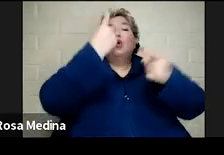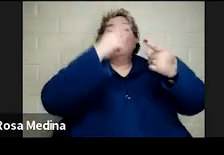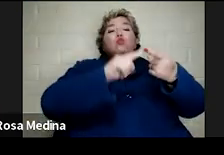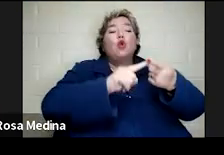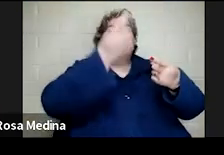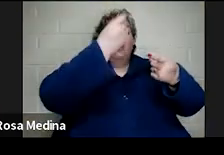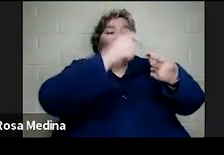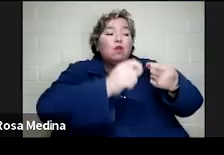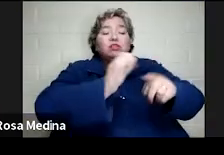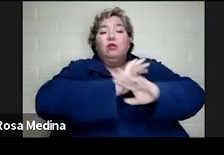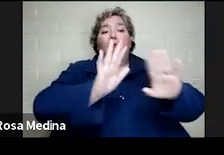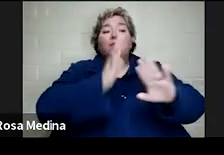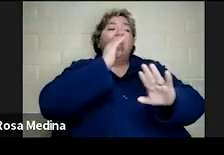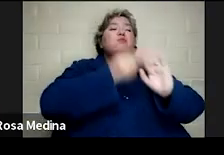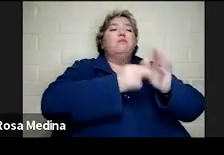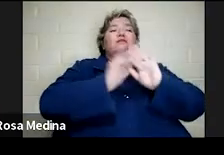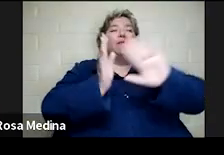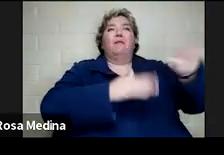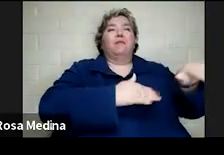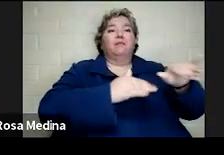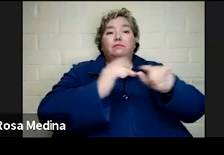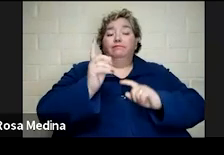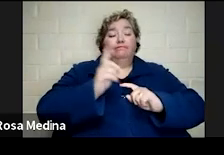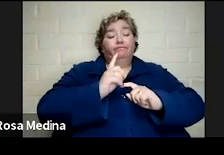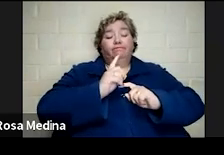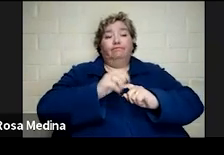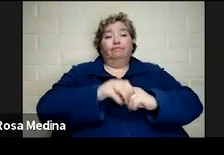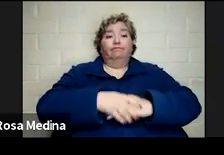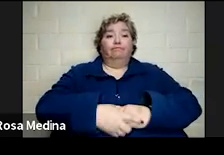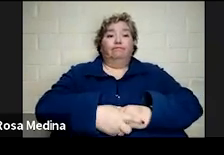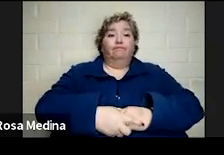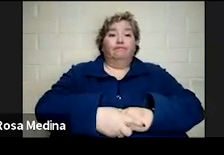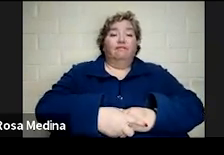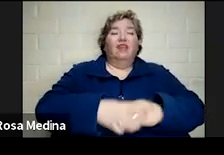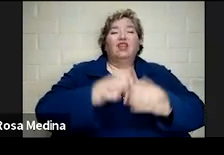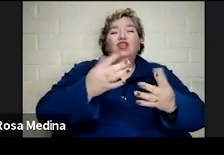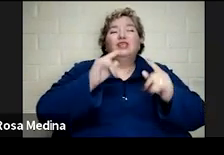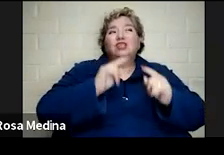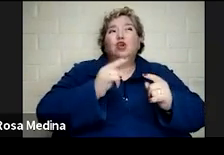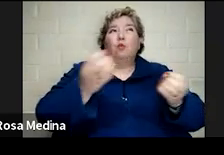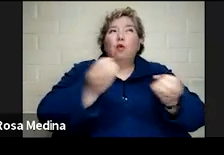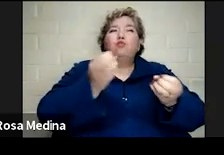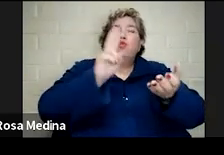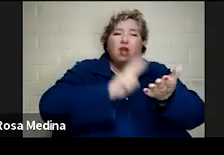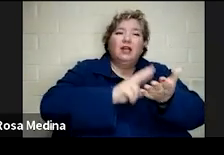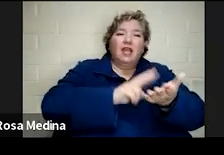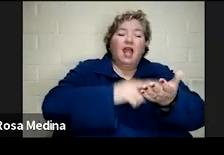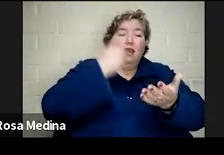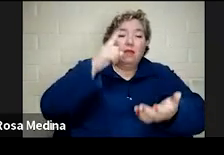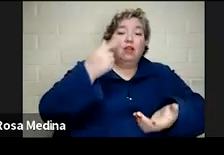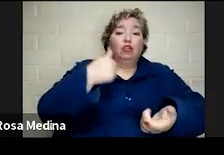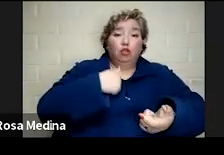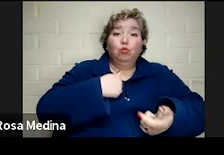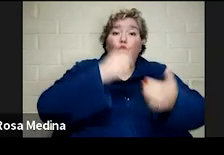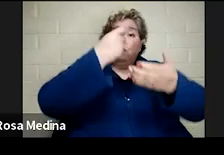no hay ni un problema. Entonces, suena como muy real, pero la verdad es que si uno evalúa bien